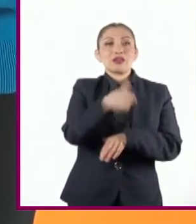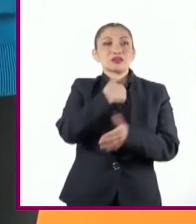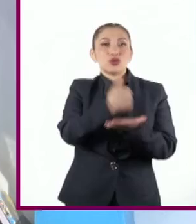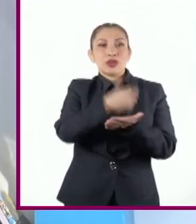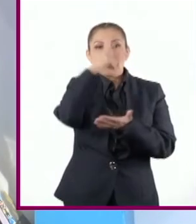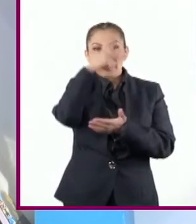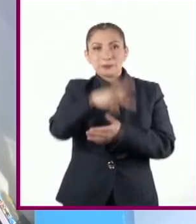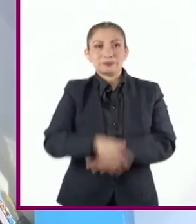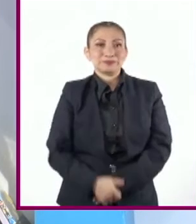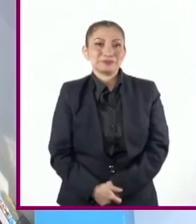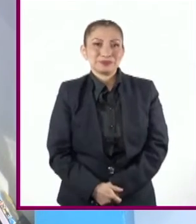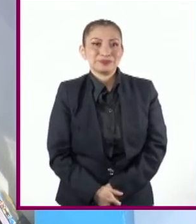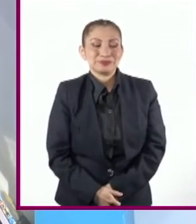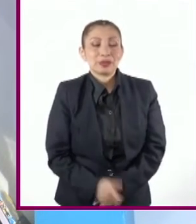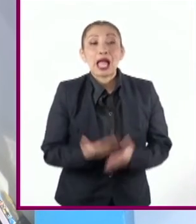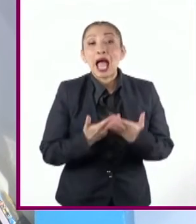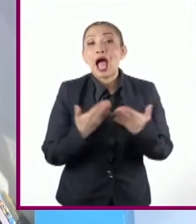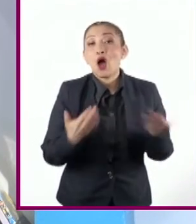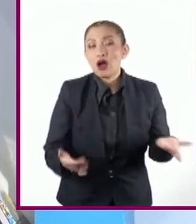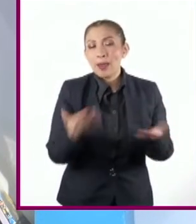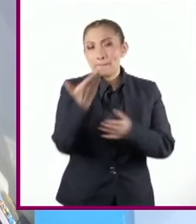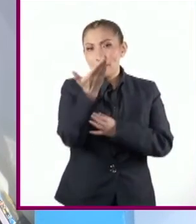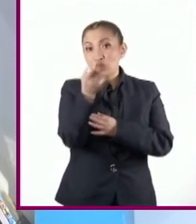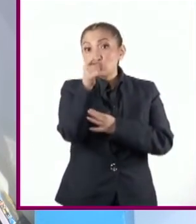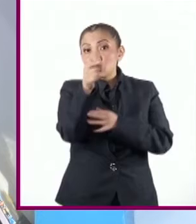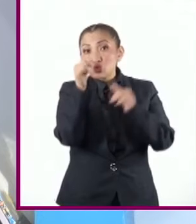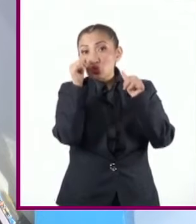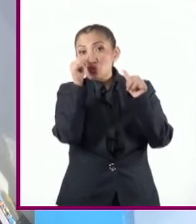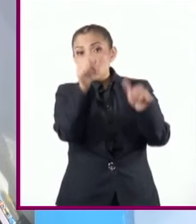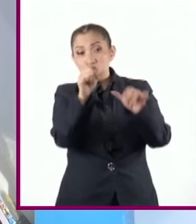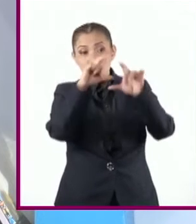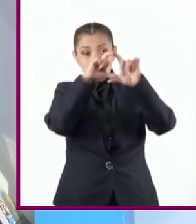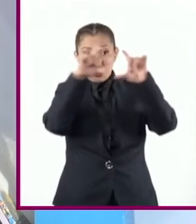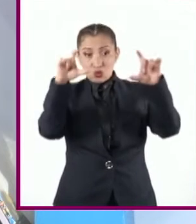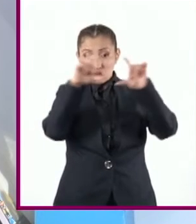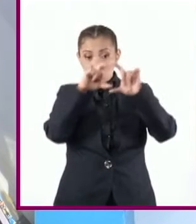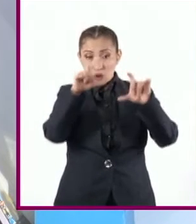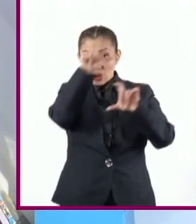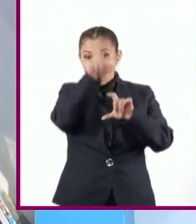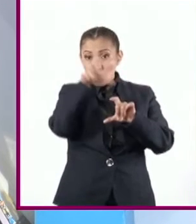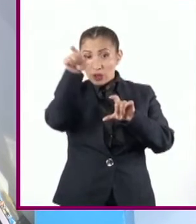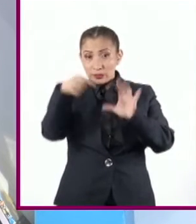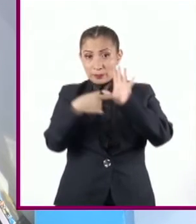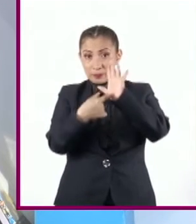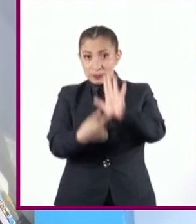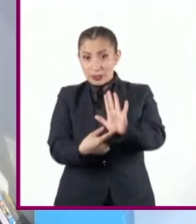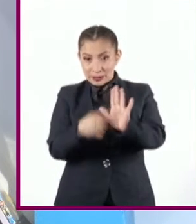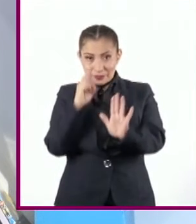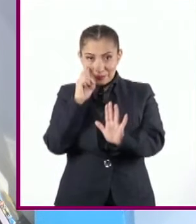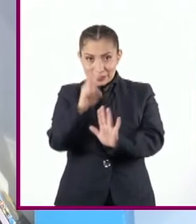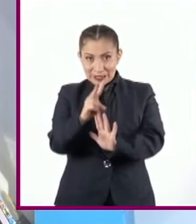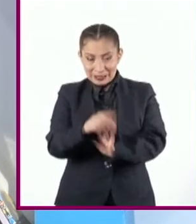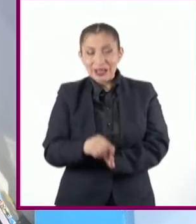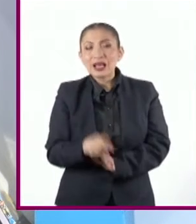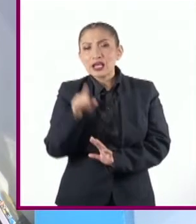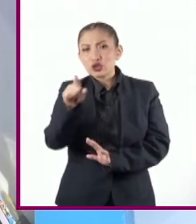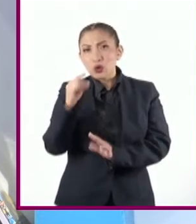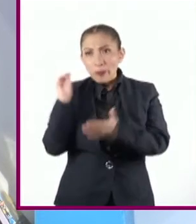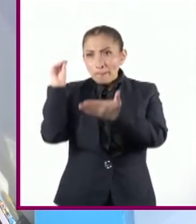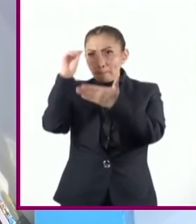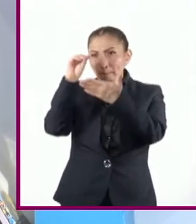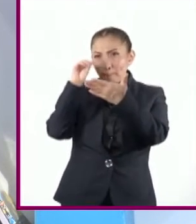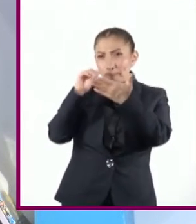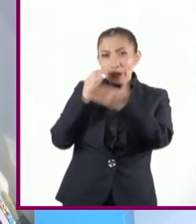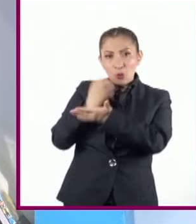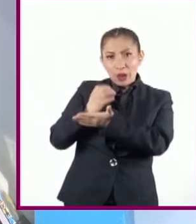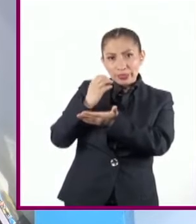México. Ahora les pido que observen el cuadro de concentración que se presenta en la pantalla y compleméntenlo en